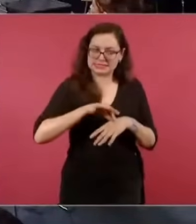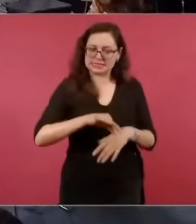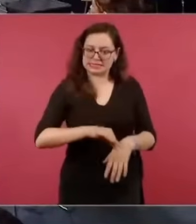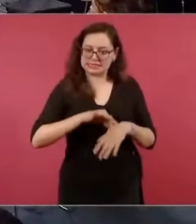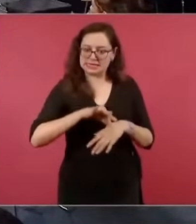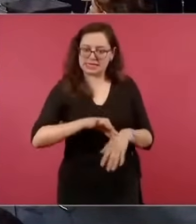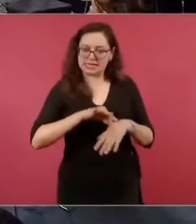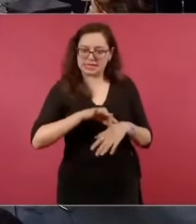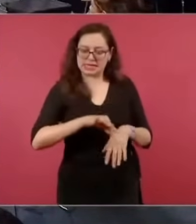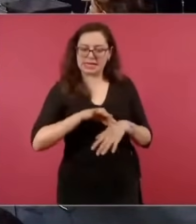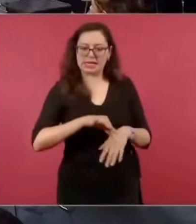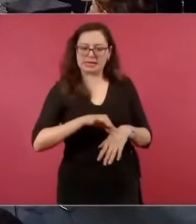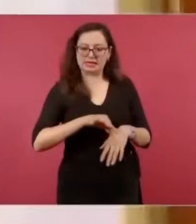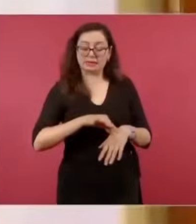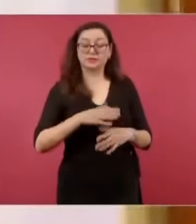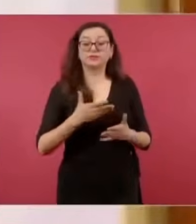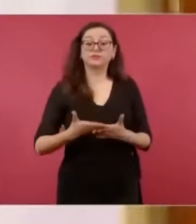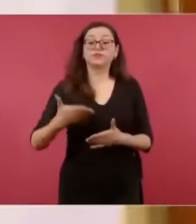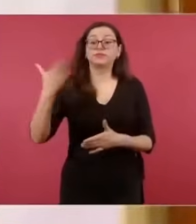declaró Blinken,